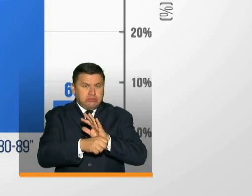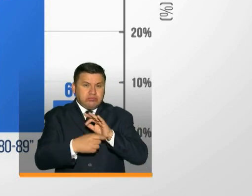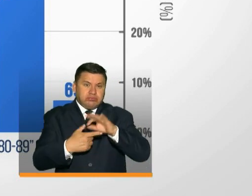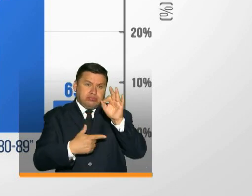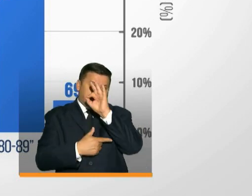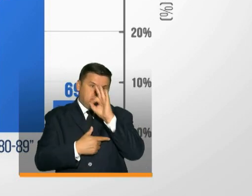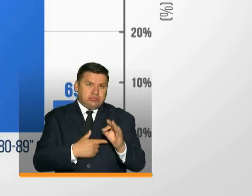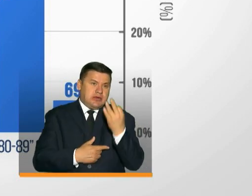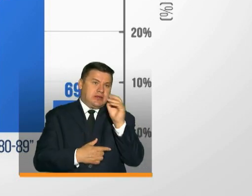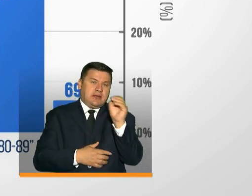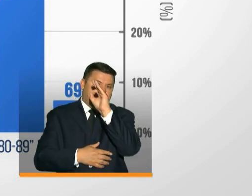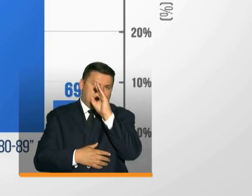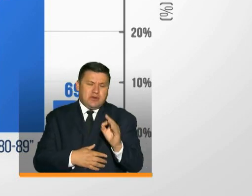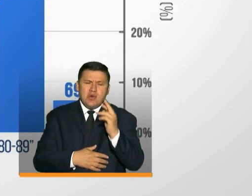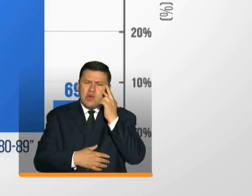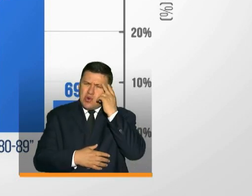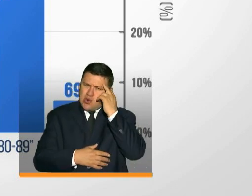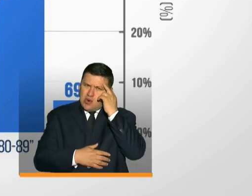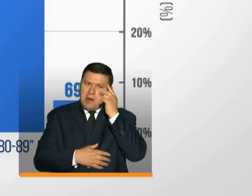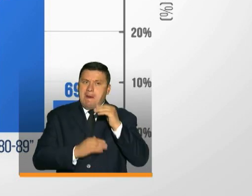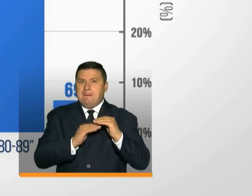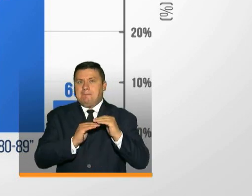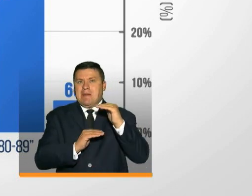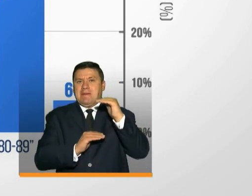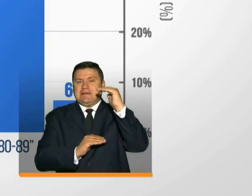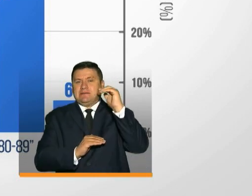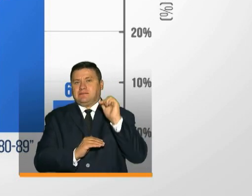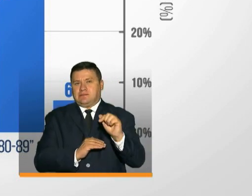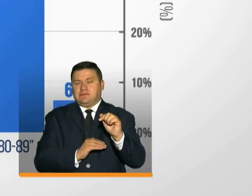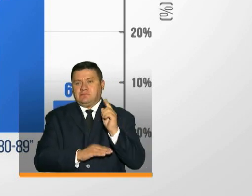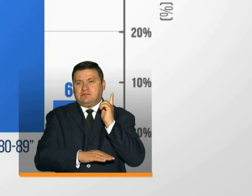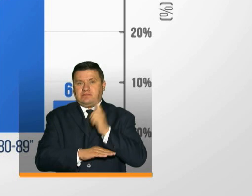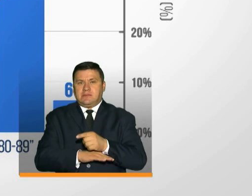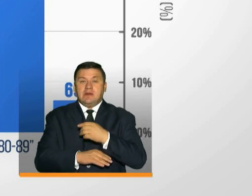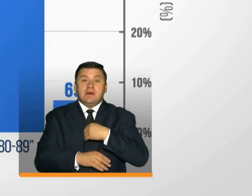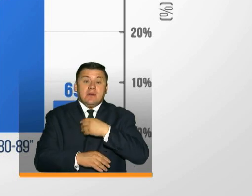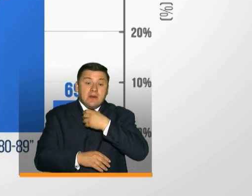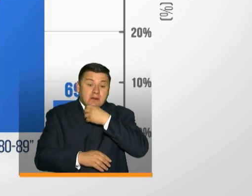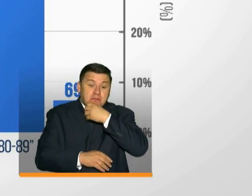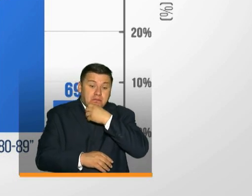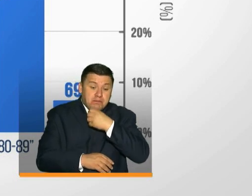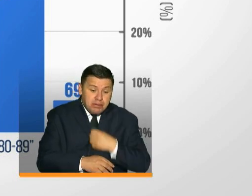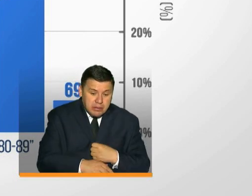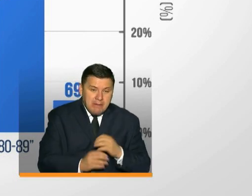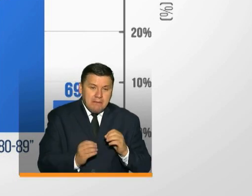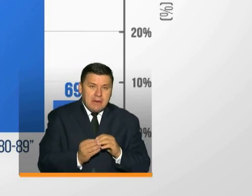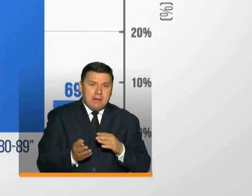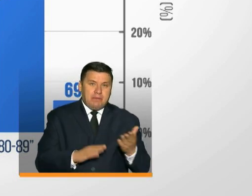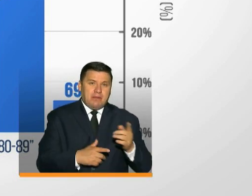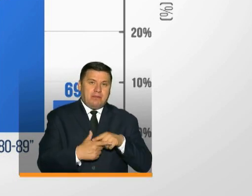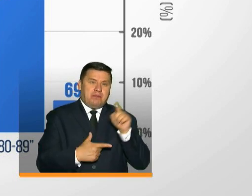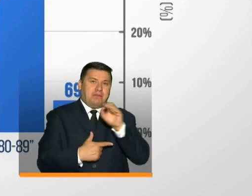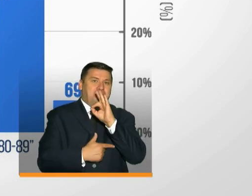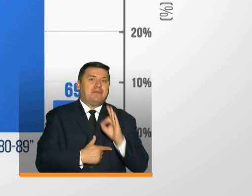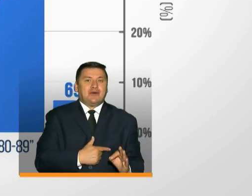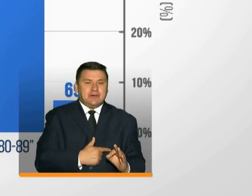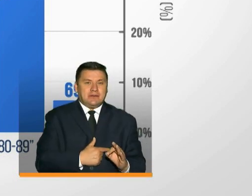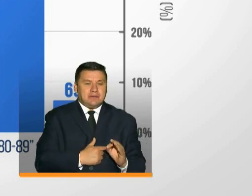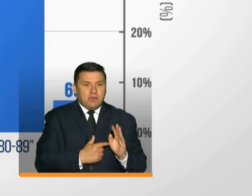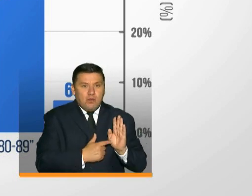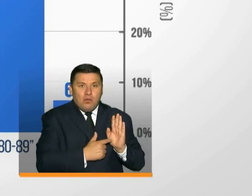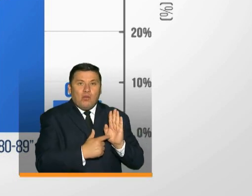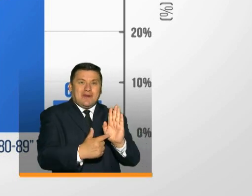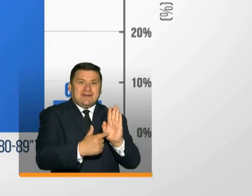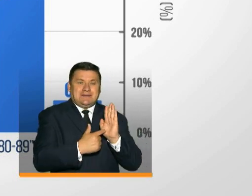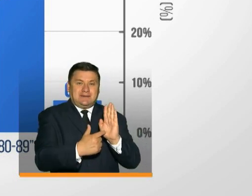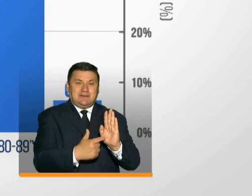promedio es el 30%. Obviamente se acentúa mucho más en la medida que se envejece más la población, pero eso también nos muestra que